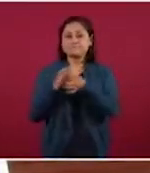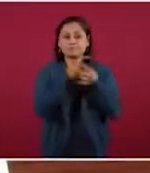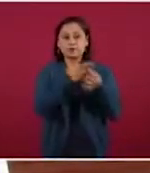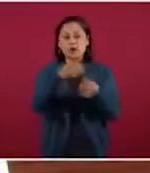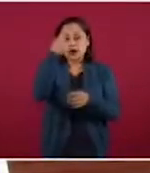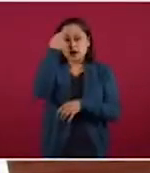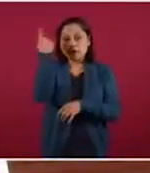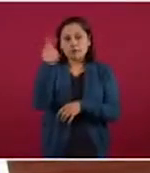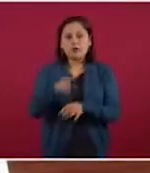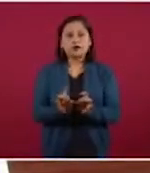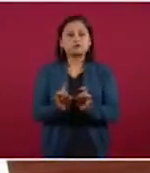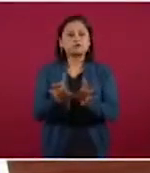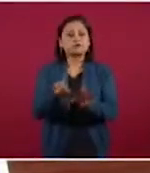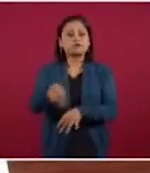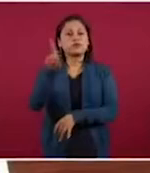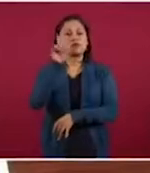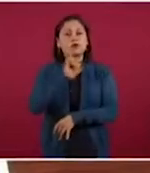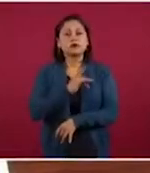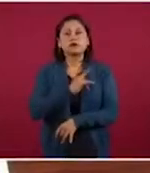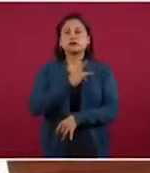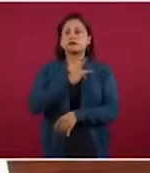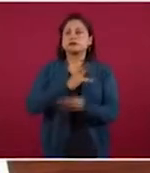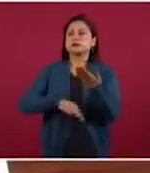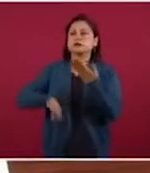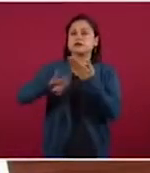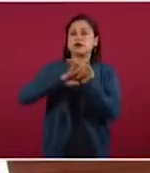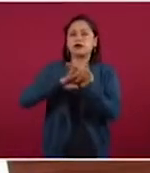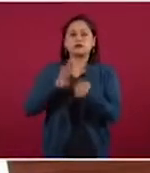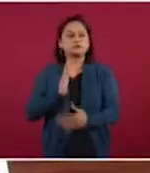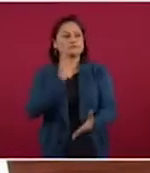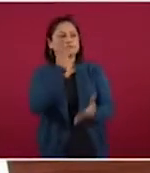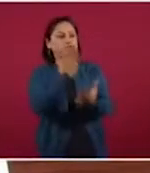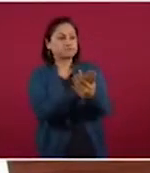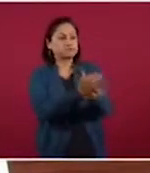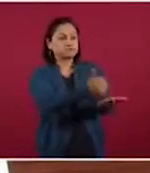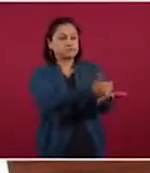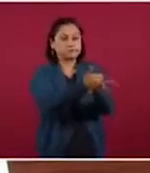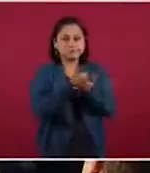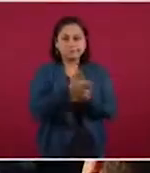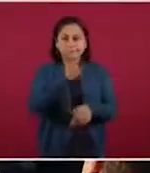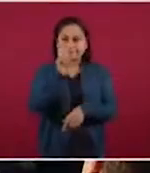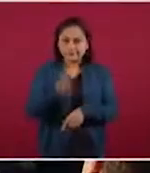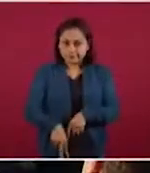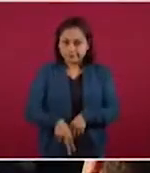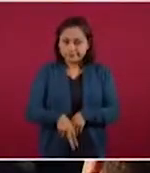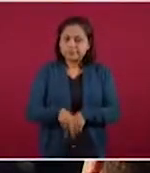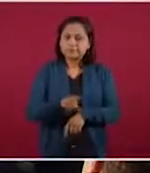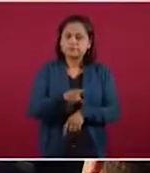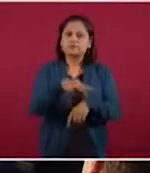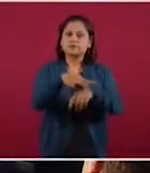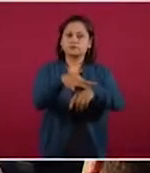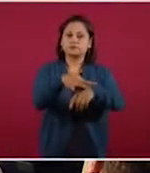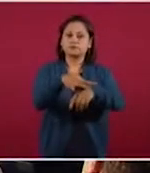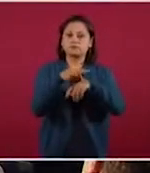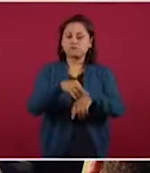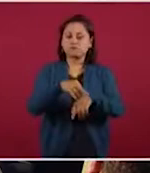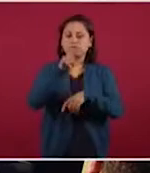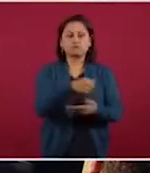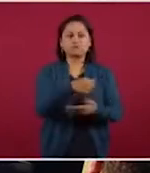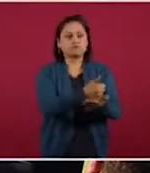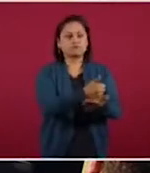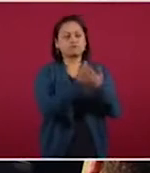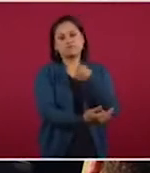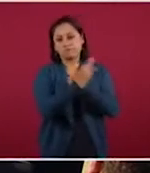puerta y en esa puerta se encuentren con apoyos reales y efectivos para evitar